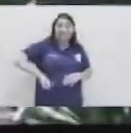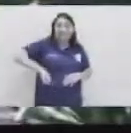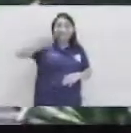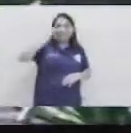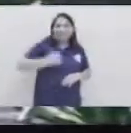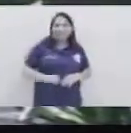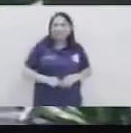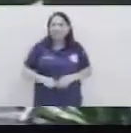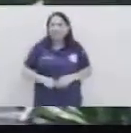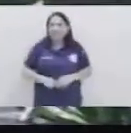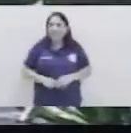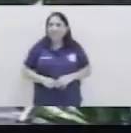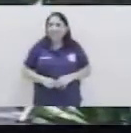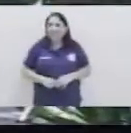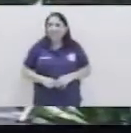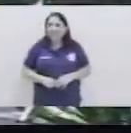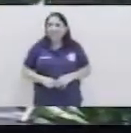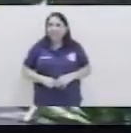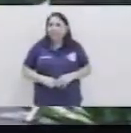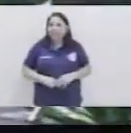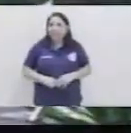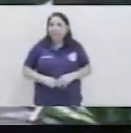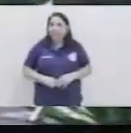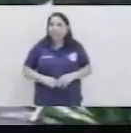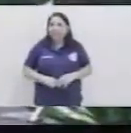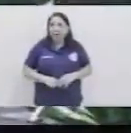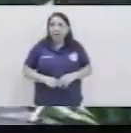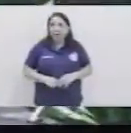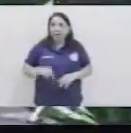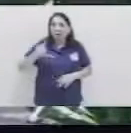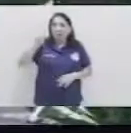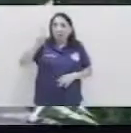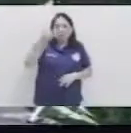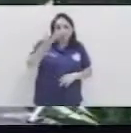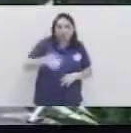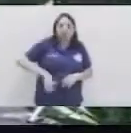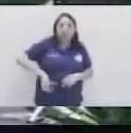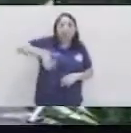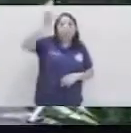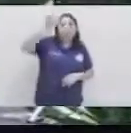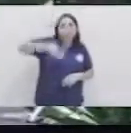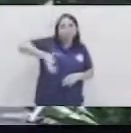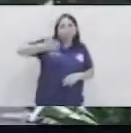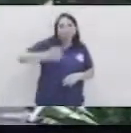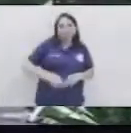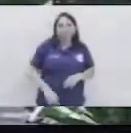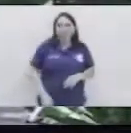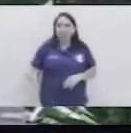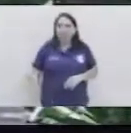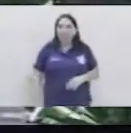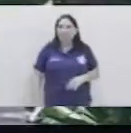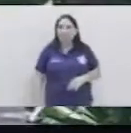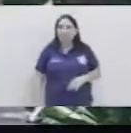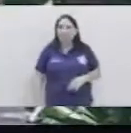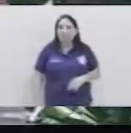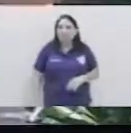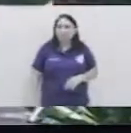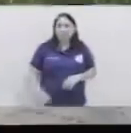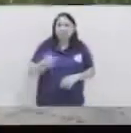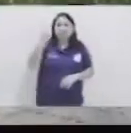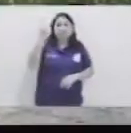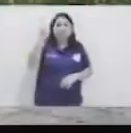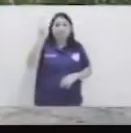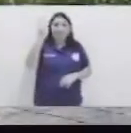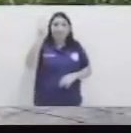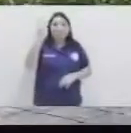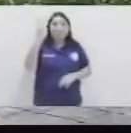y coordinación. Puedo utilizar un gallito, pero si no tengo en casa, puedo realizarlo con un cartón de huevo. Voy 6 veces. 1,